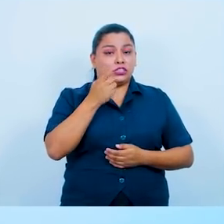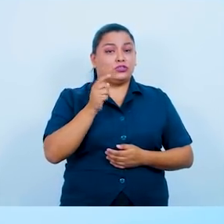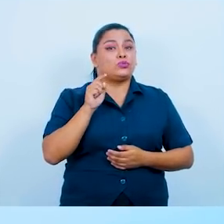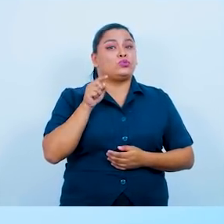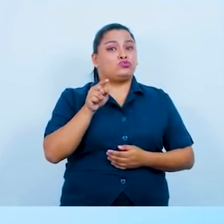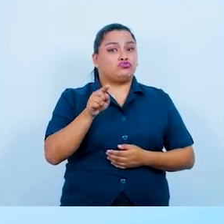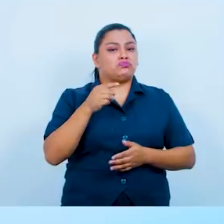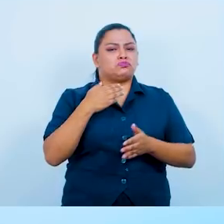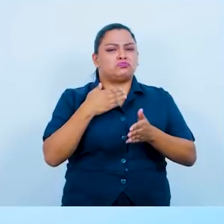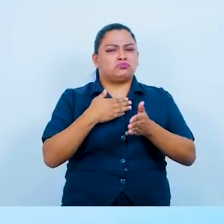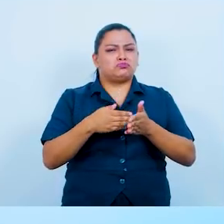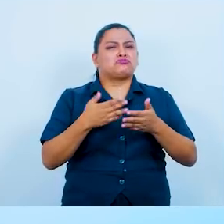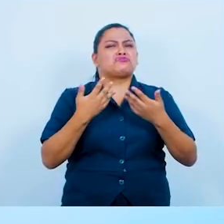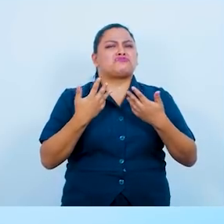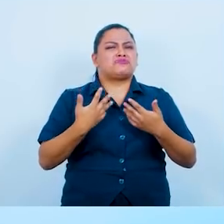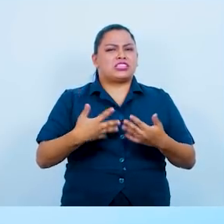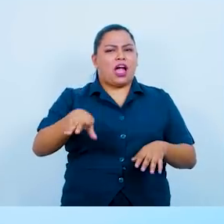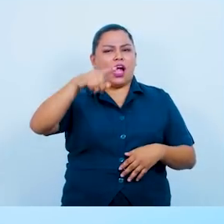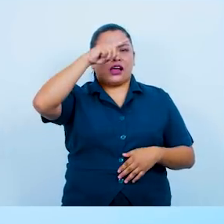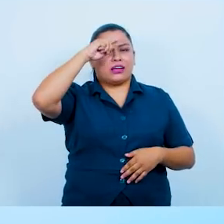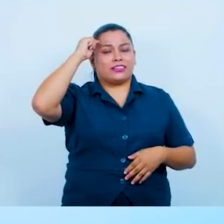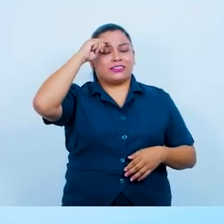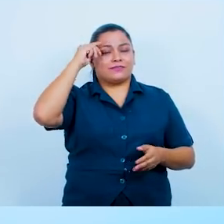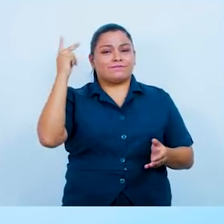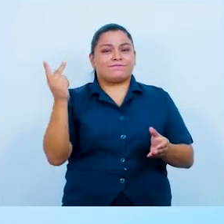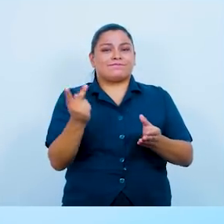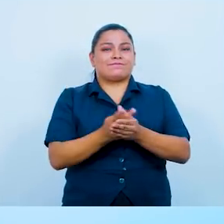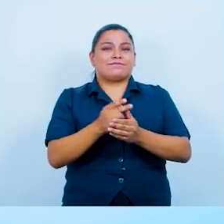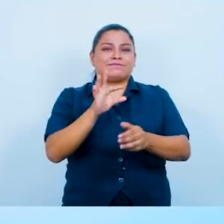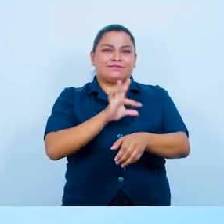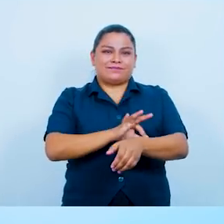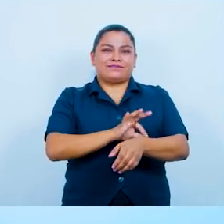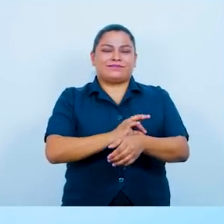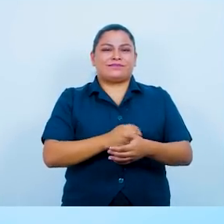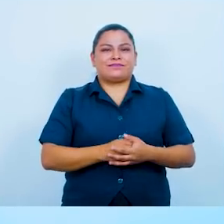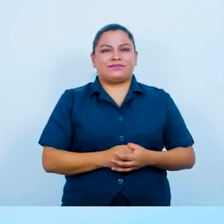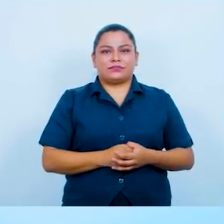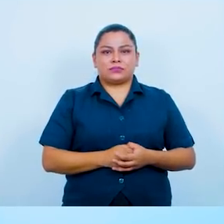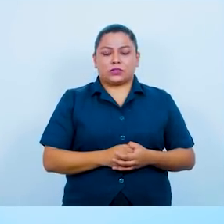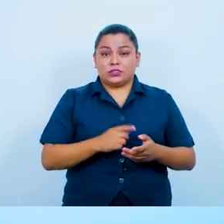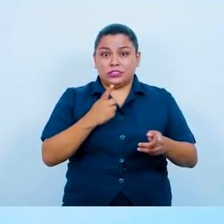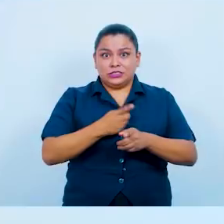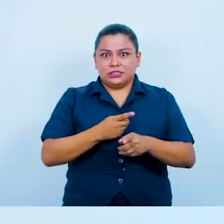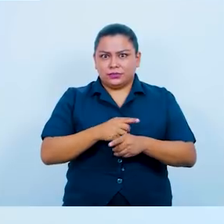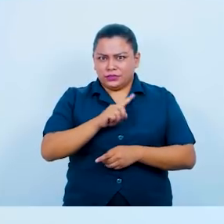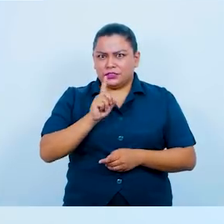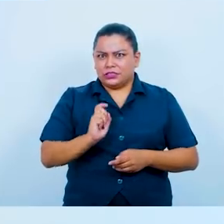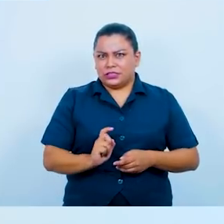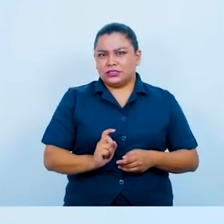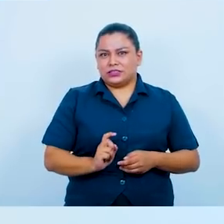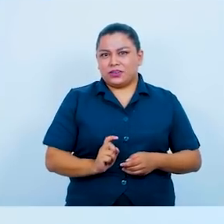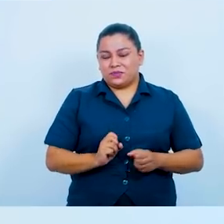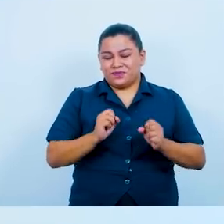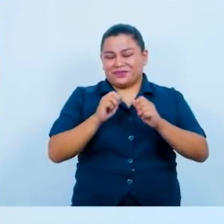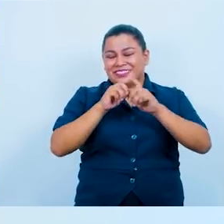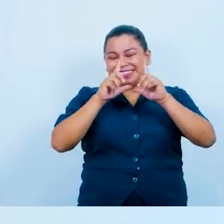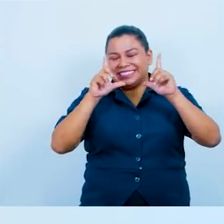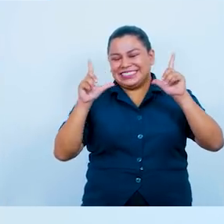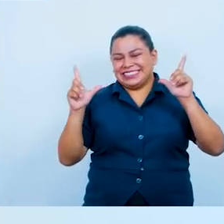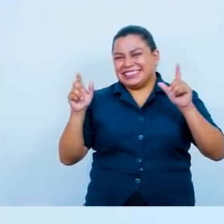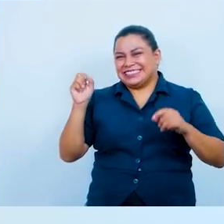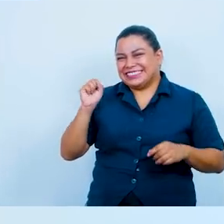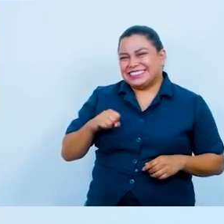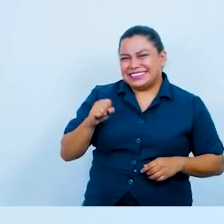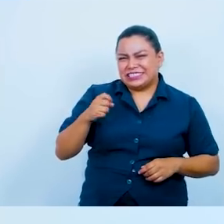usted ha comenzado a trabajar en su portafolio de experiencias DEVA. ¿Estoy en lo correcto? ¡Wow! Así es,